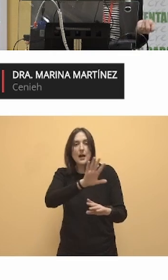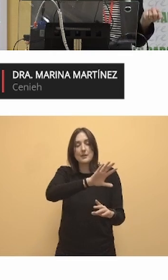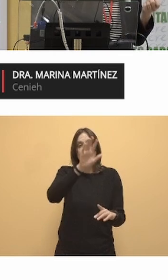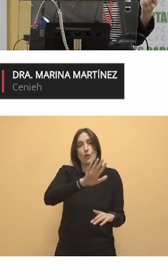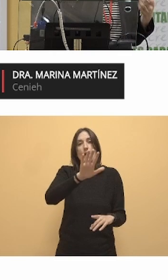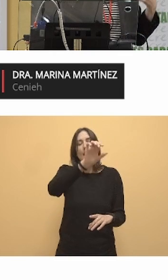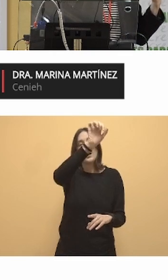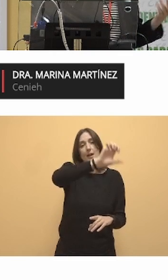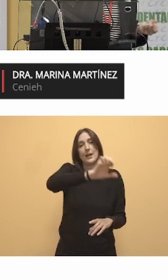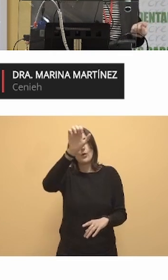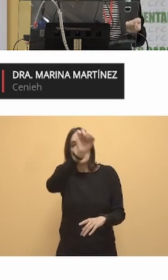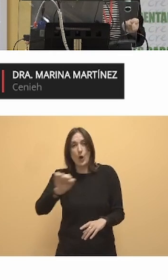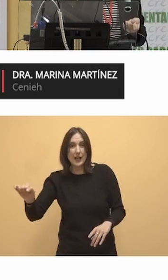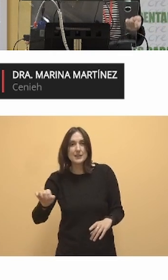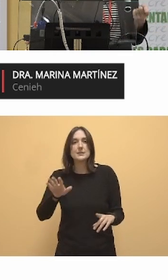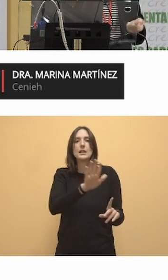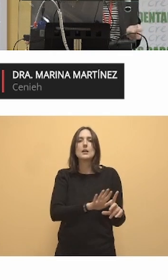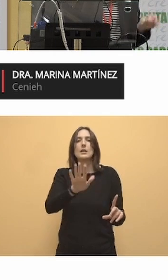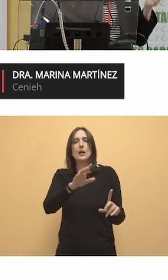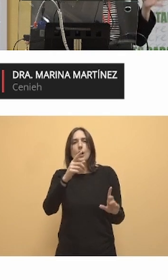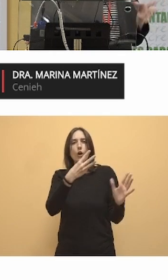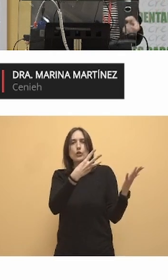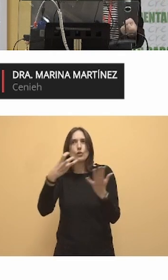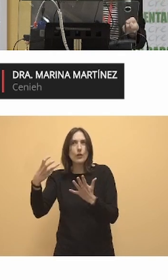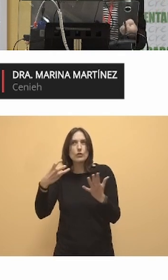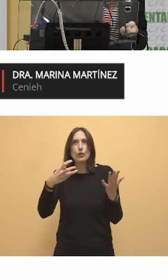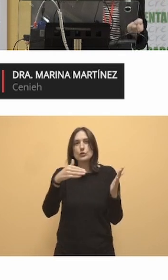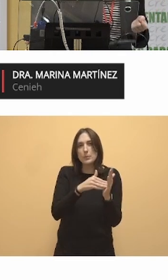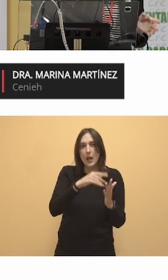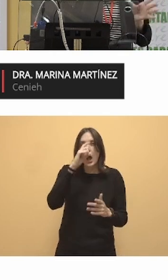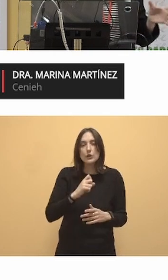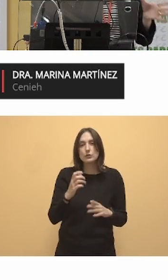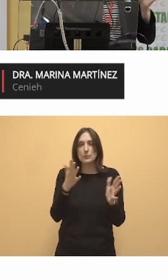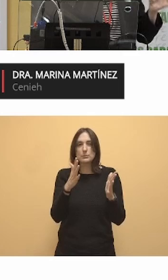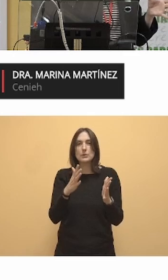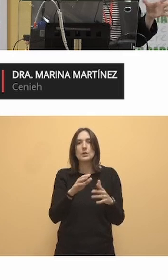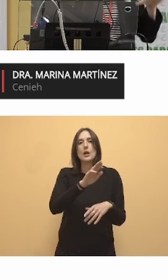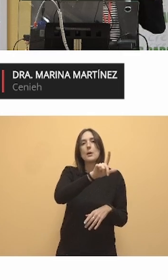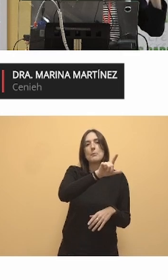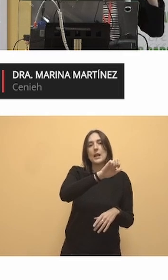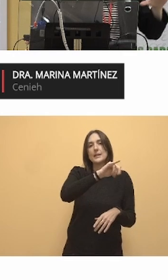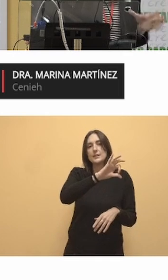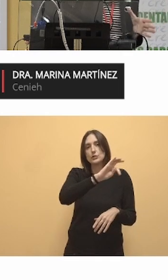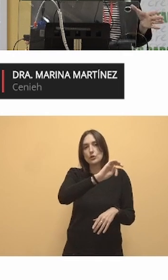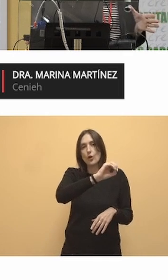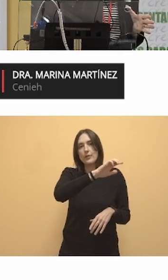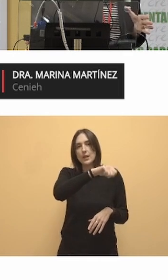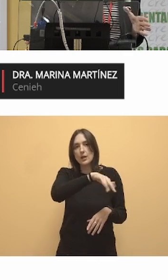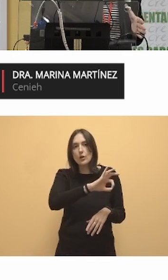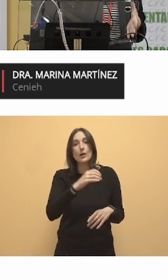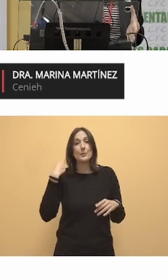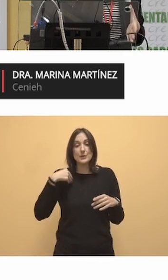continente, hace unos 800.000 años, en el Pleistoceno medio, y entre 800 y 500.000 años, esa barrera